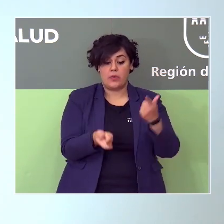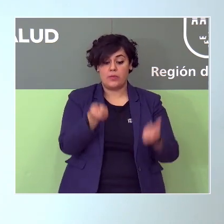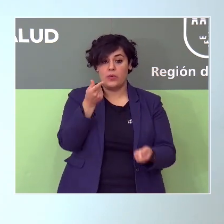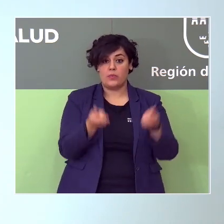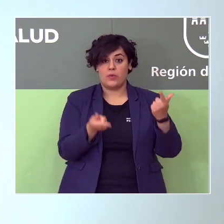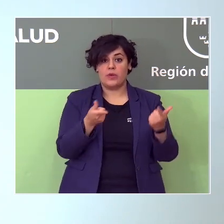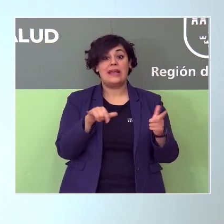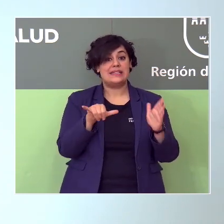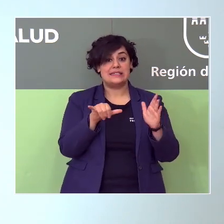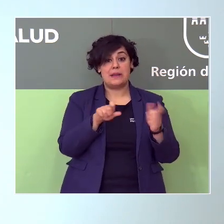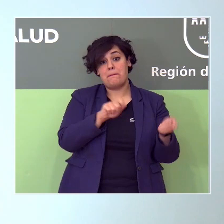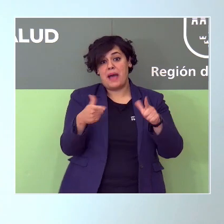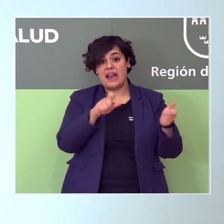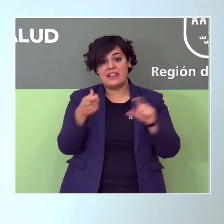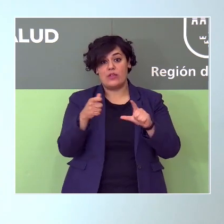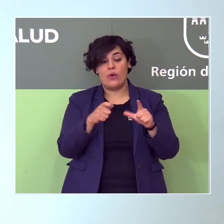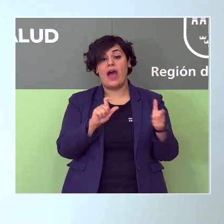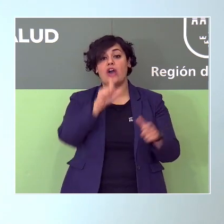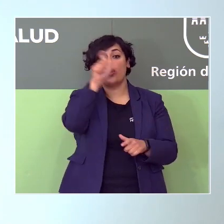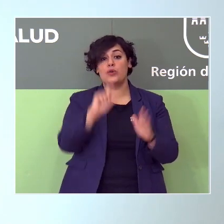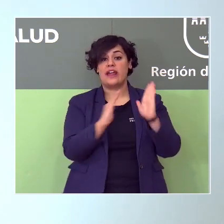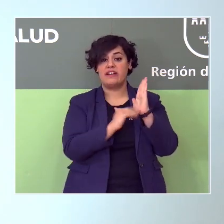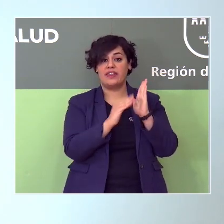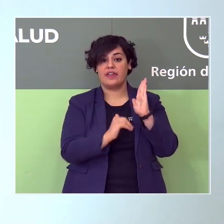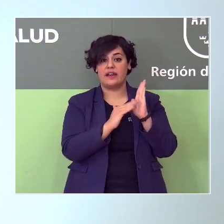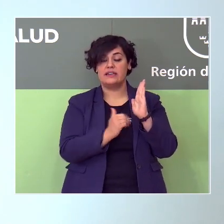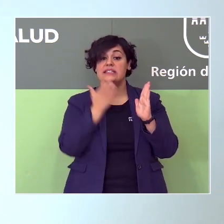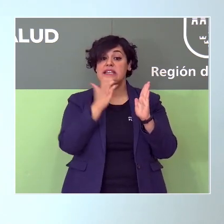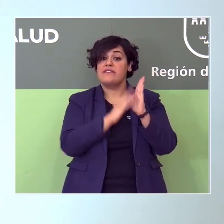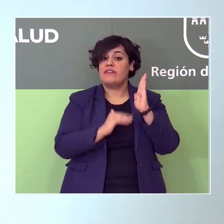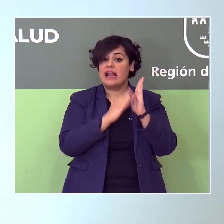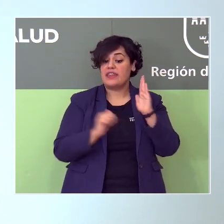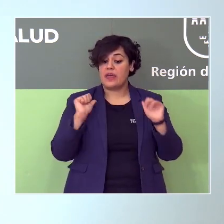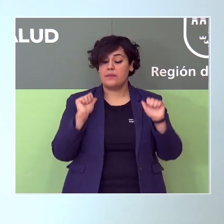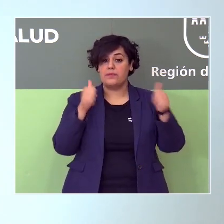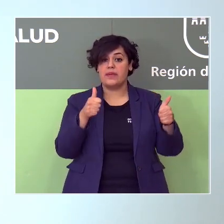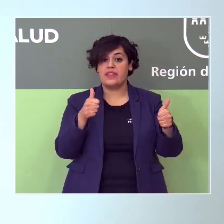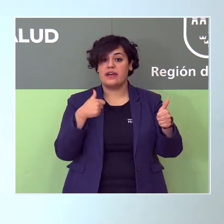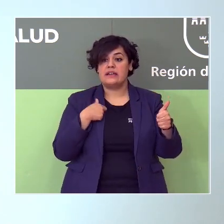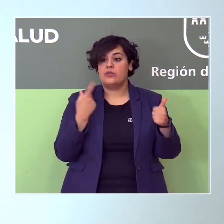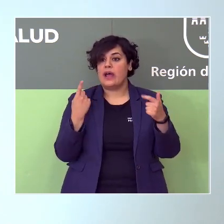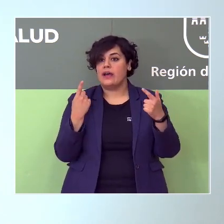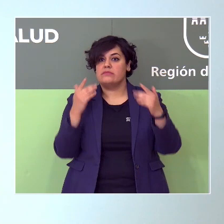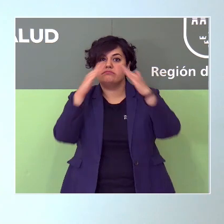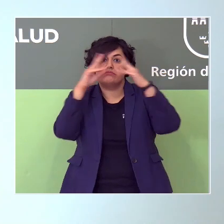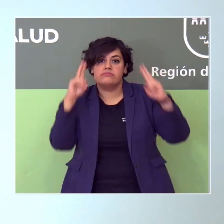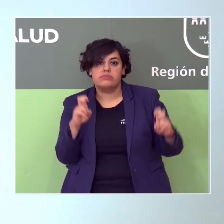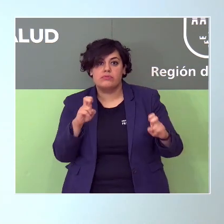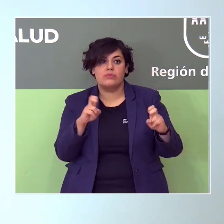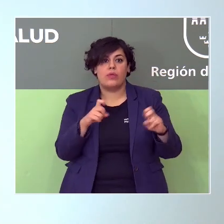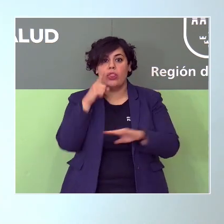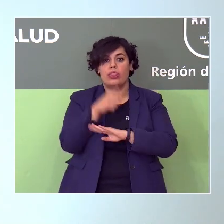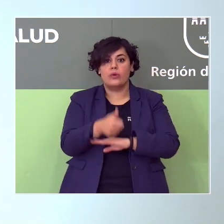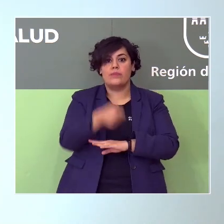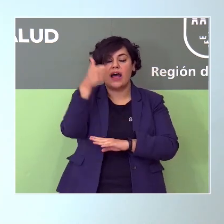a la valenciana. Si Valencia toma en consideración o pone en marcha una falta de confinamiento o una subida o